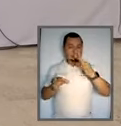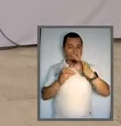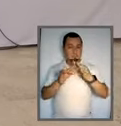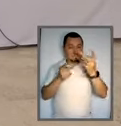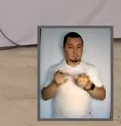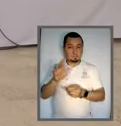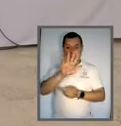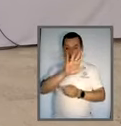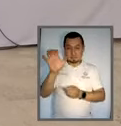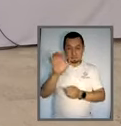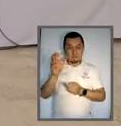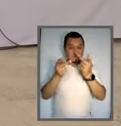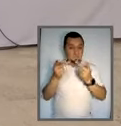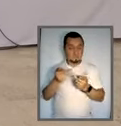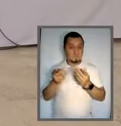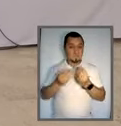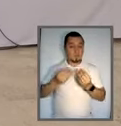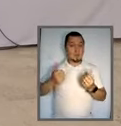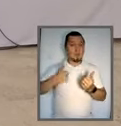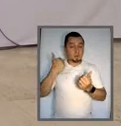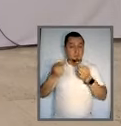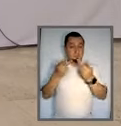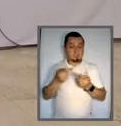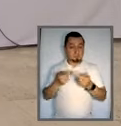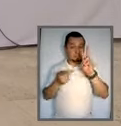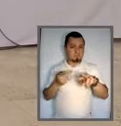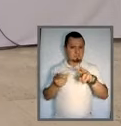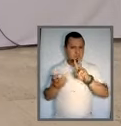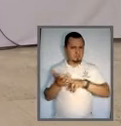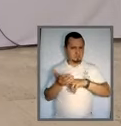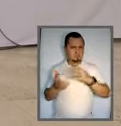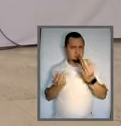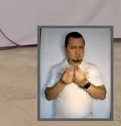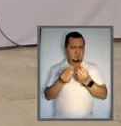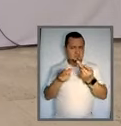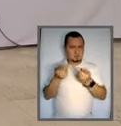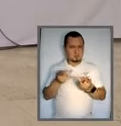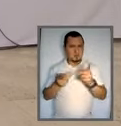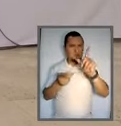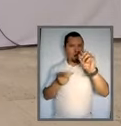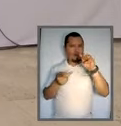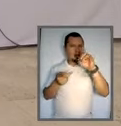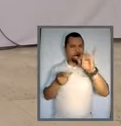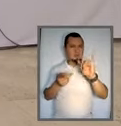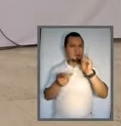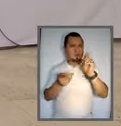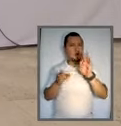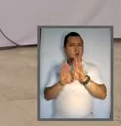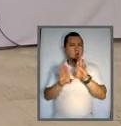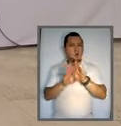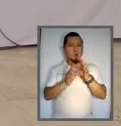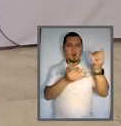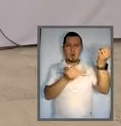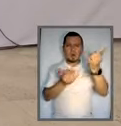las 500, y bueno, aprovechando el tema, pues valdría la pena asesorarse con Lomelí, ¿no? Para ver cómo importó esas pruebas, no